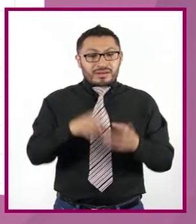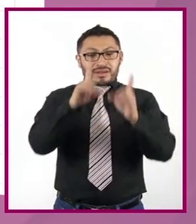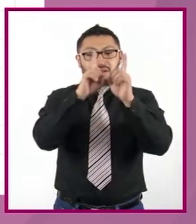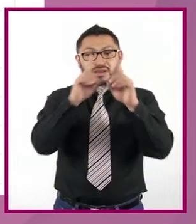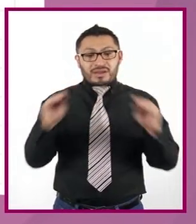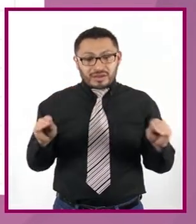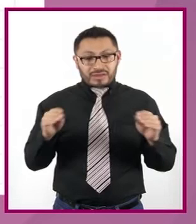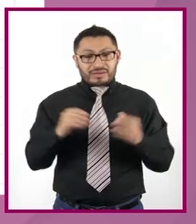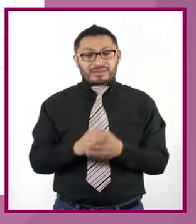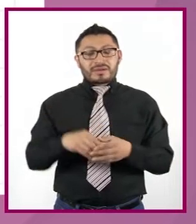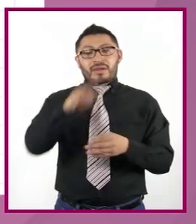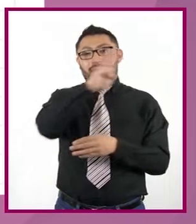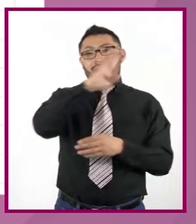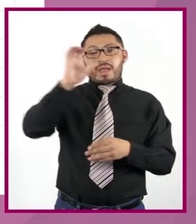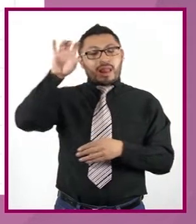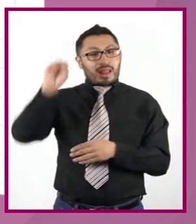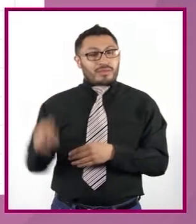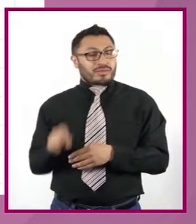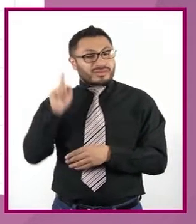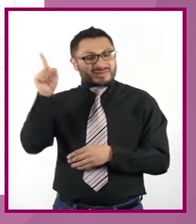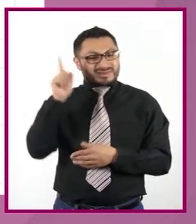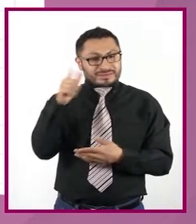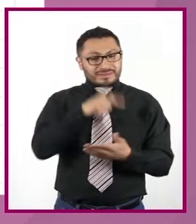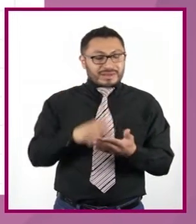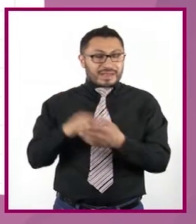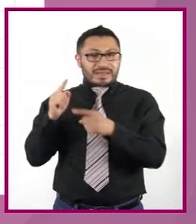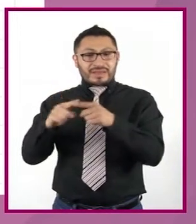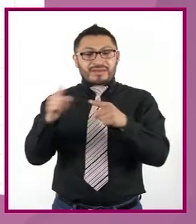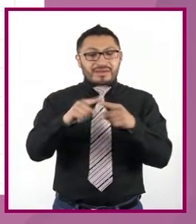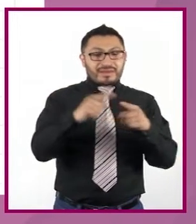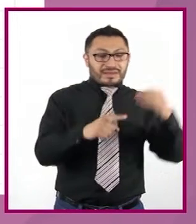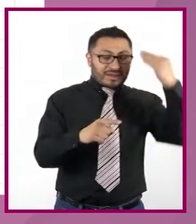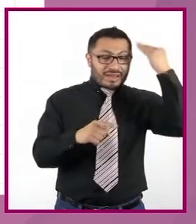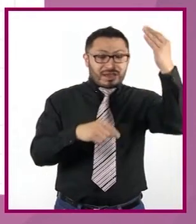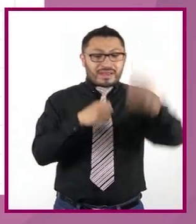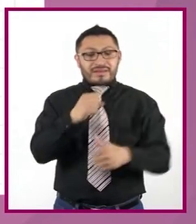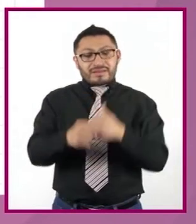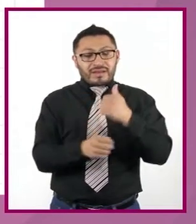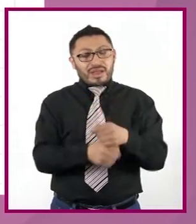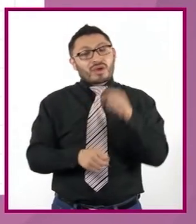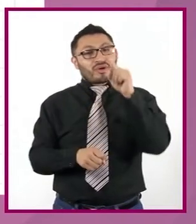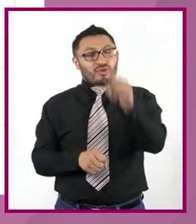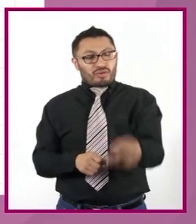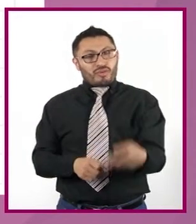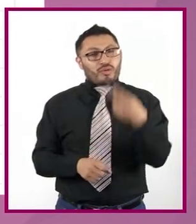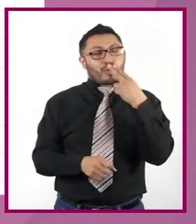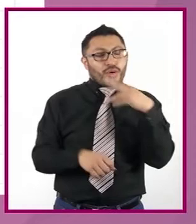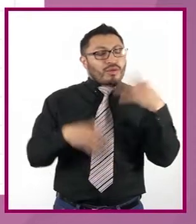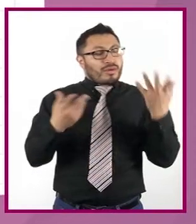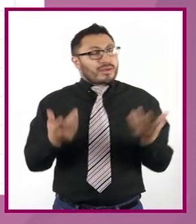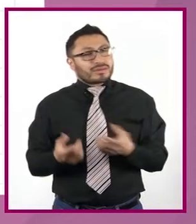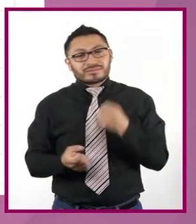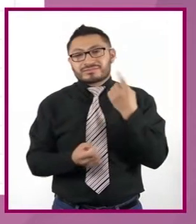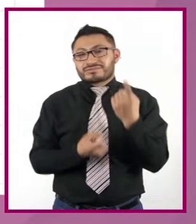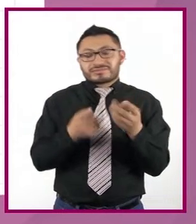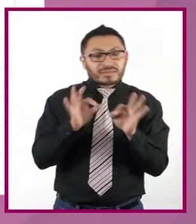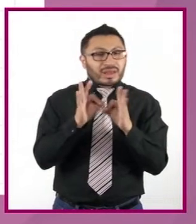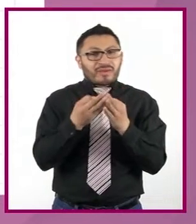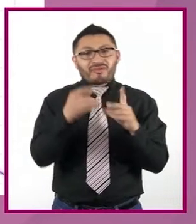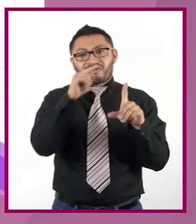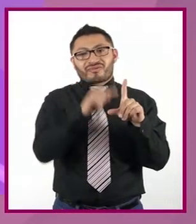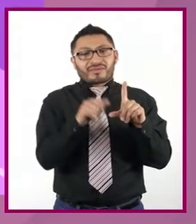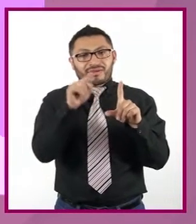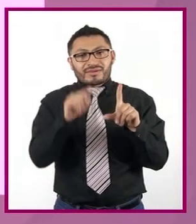de Baja California Sur, en diferentes épocas del año. ¿Tú has utilizado algún tipo de gráfica?